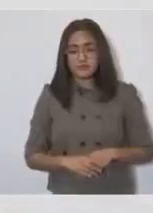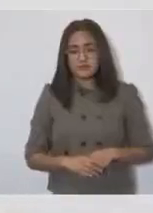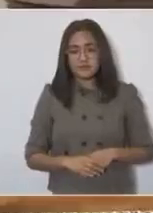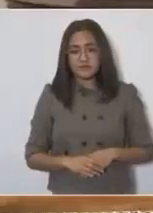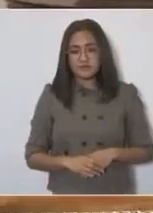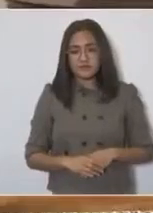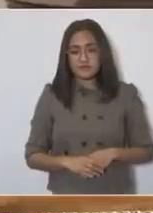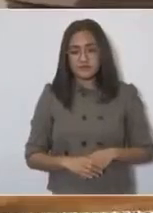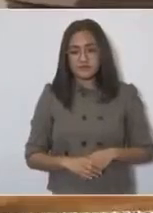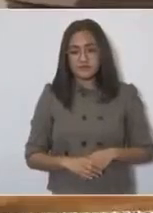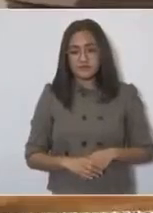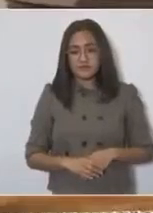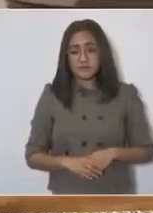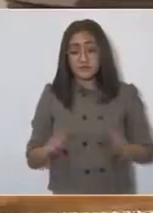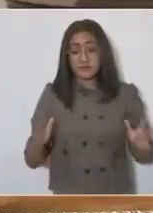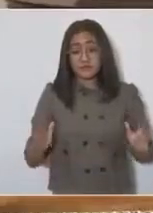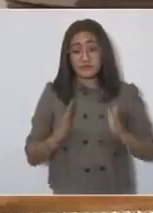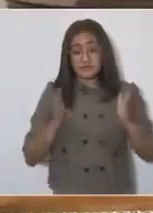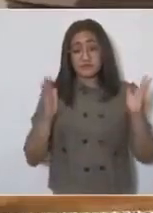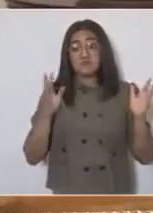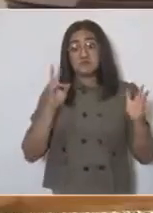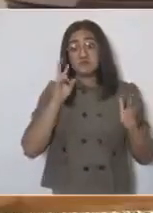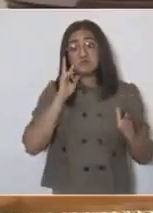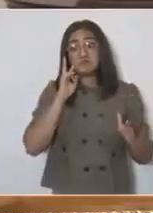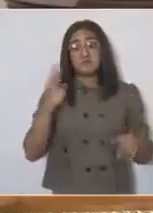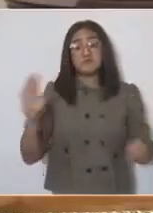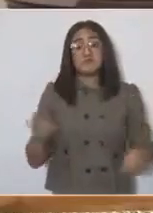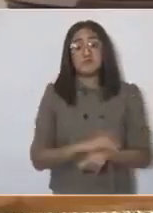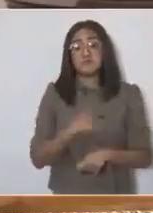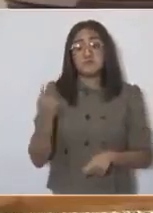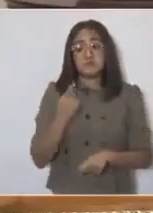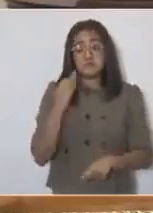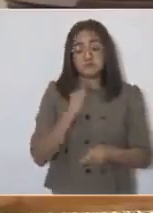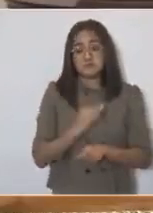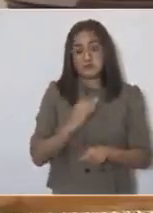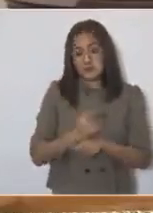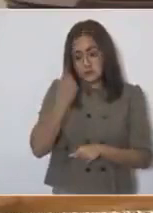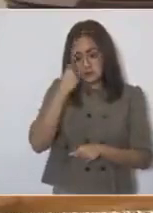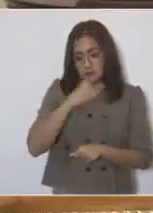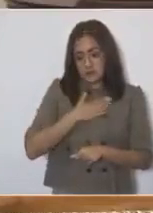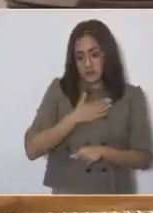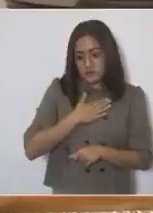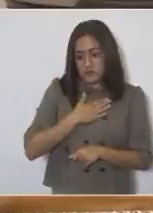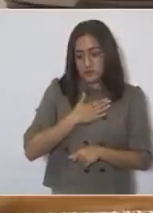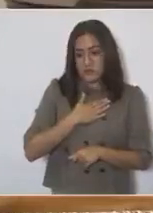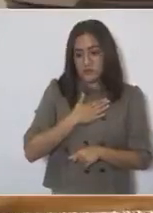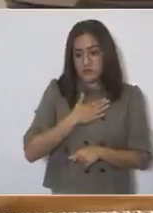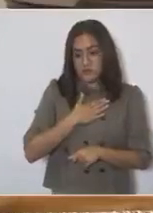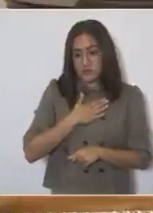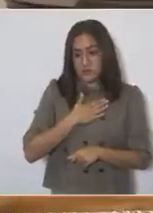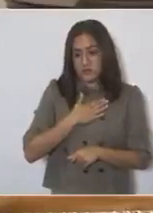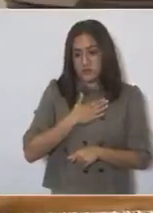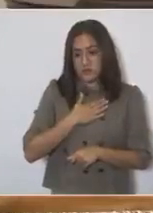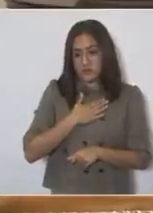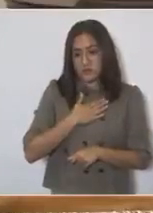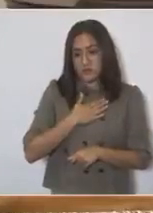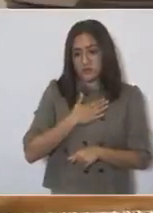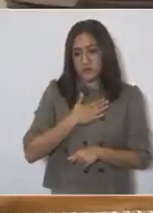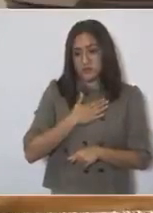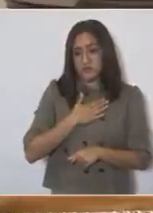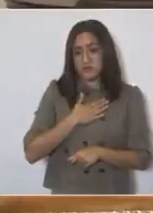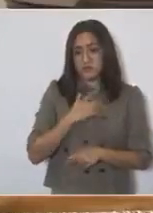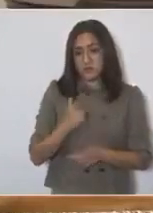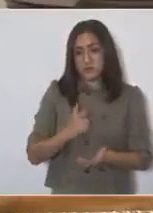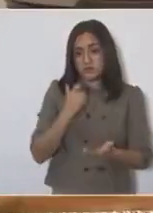de que me quedé sorprendido porque es ahora para mí se hizo y se le